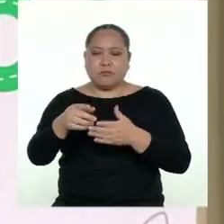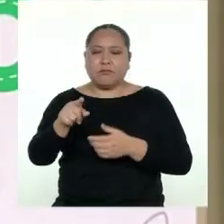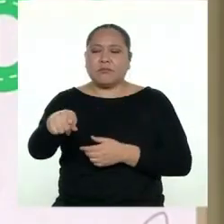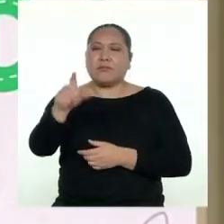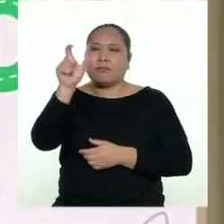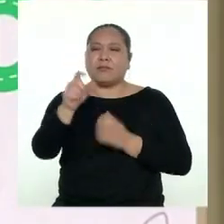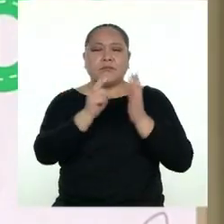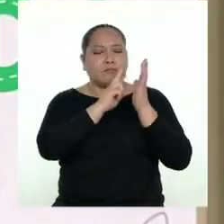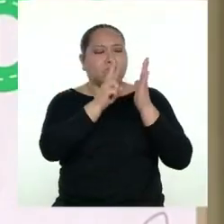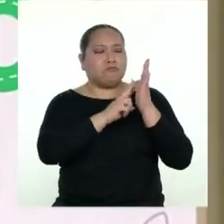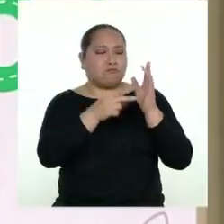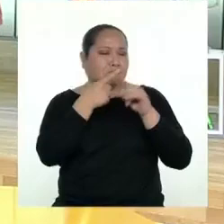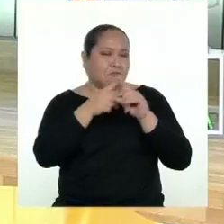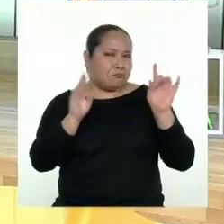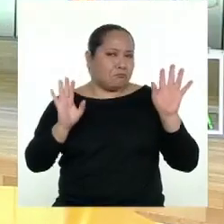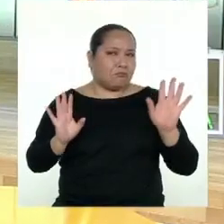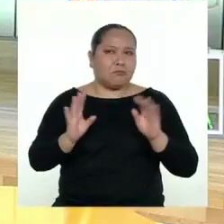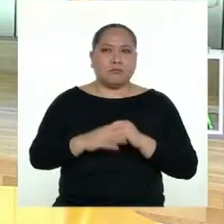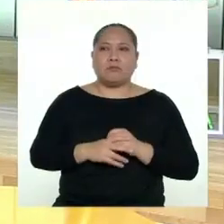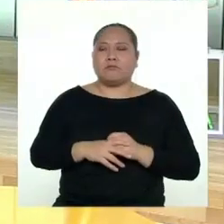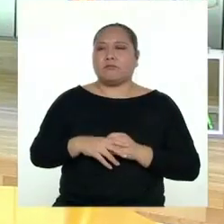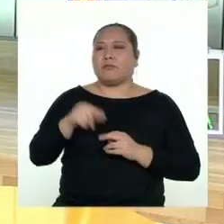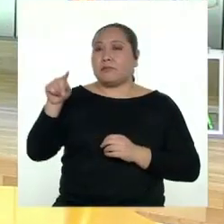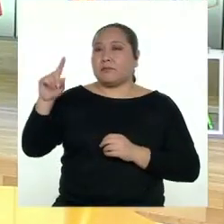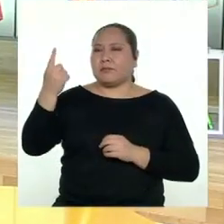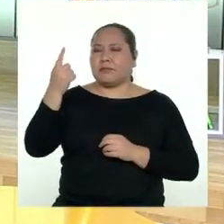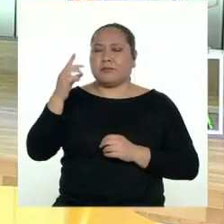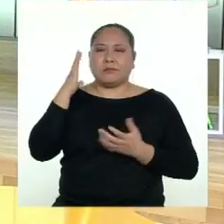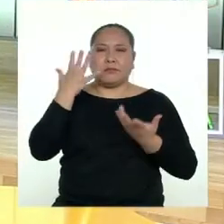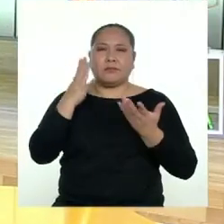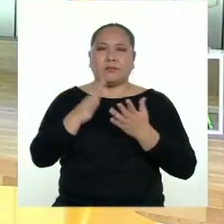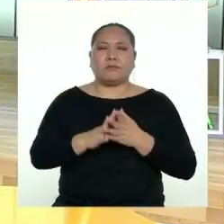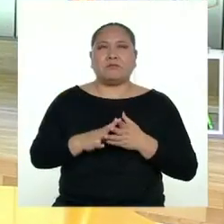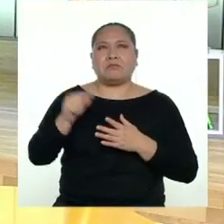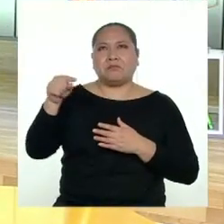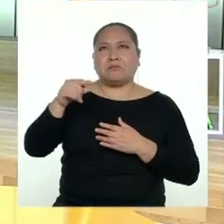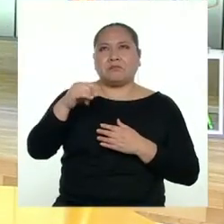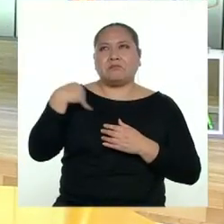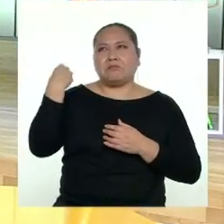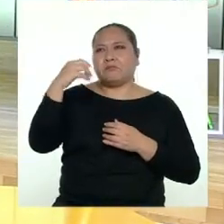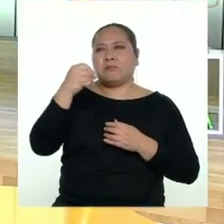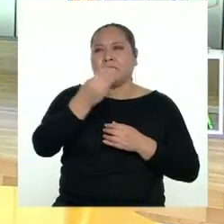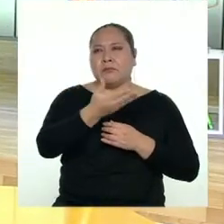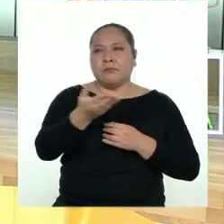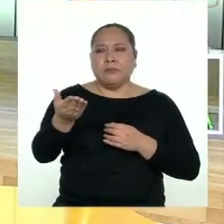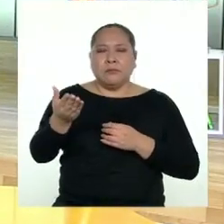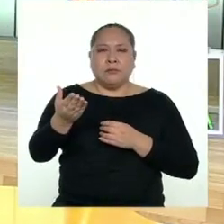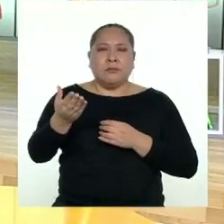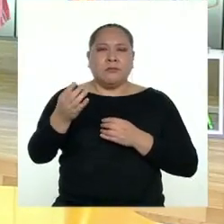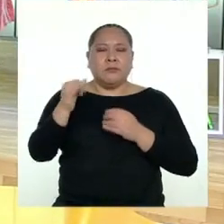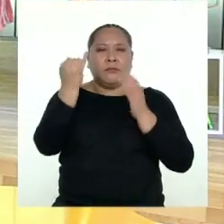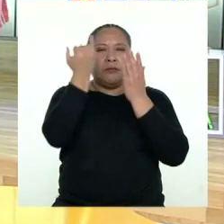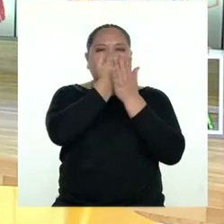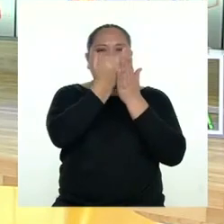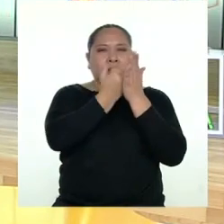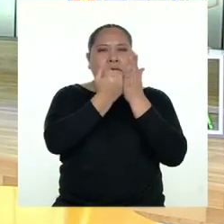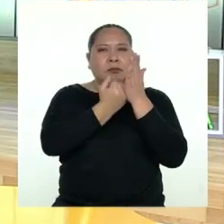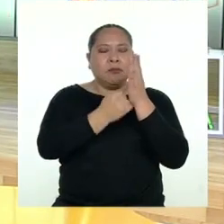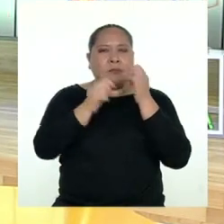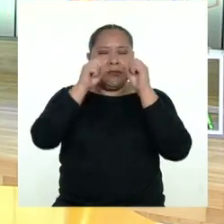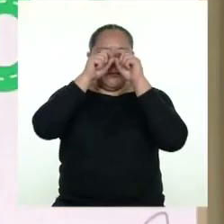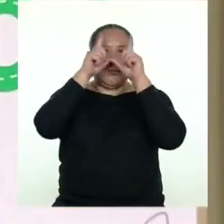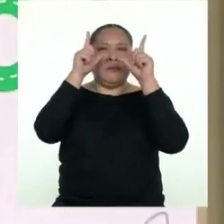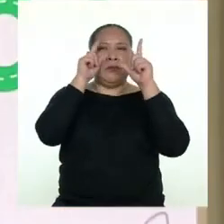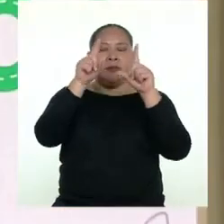diferentes públicos receptores? La primera parece estar dirigida a un público más joven, ya que los dibujos llaman bastante la